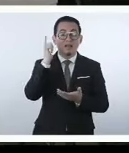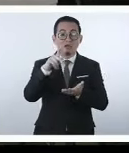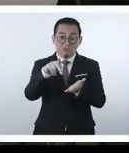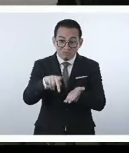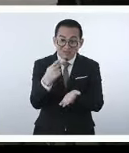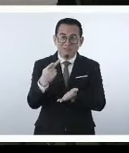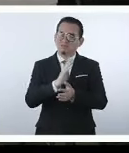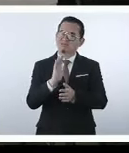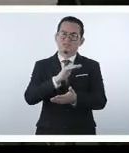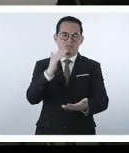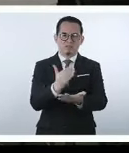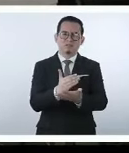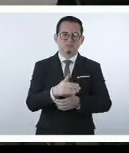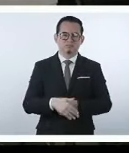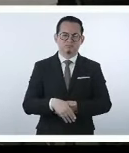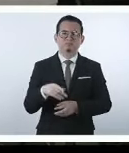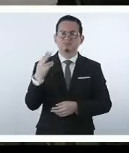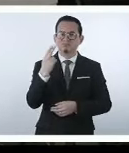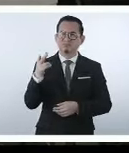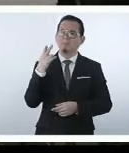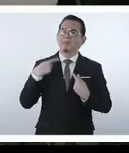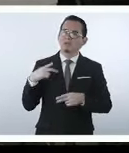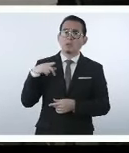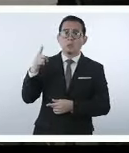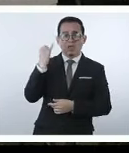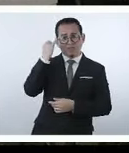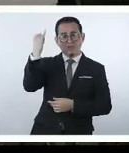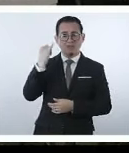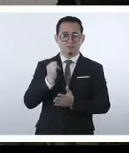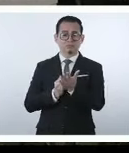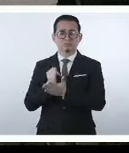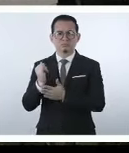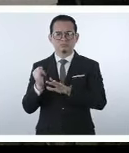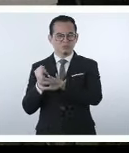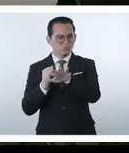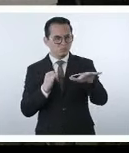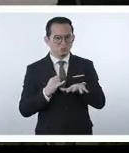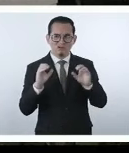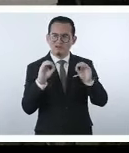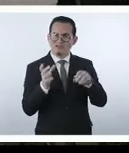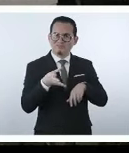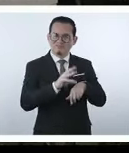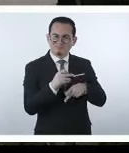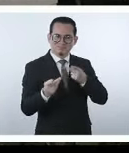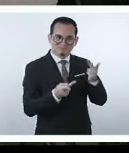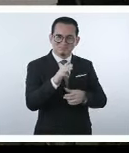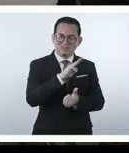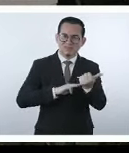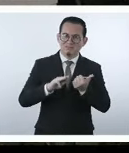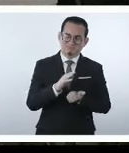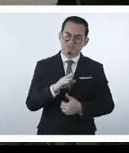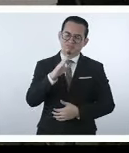pasar en la vida. La decisión de un hombre no puede estar por encima de nuestro planeta y de nuestro medio ambiente.